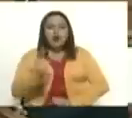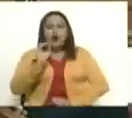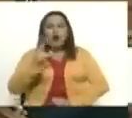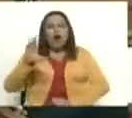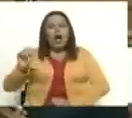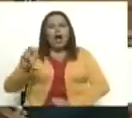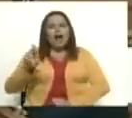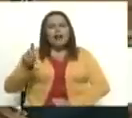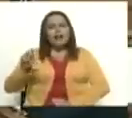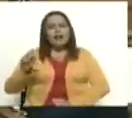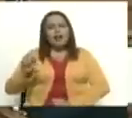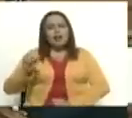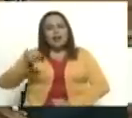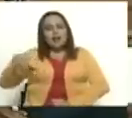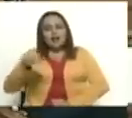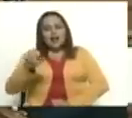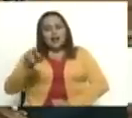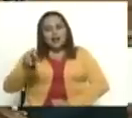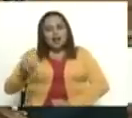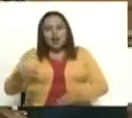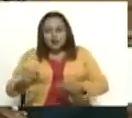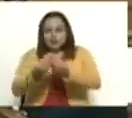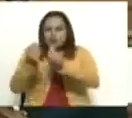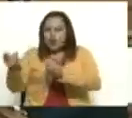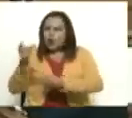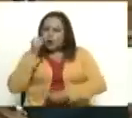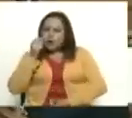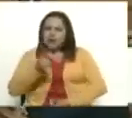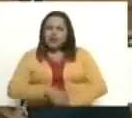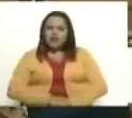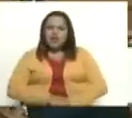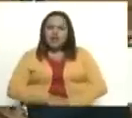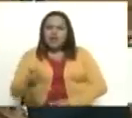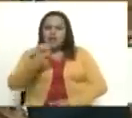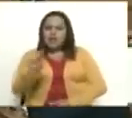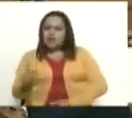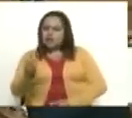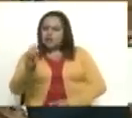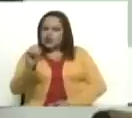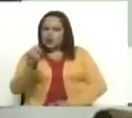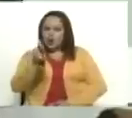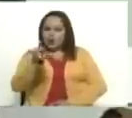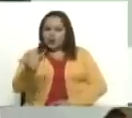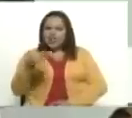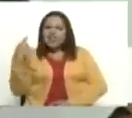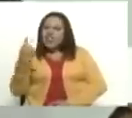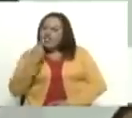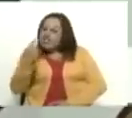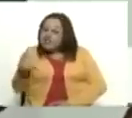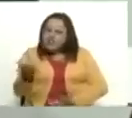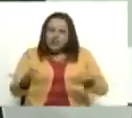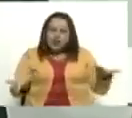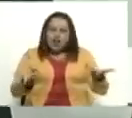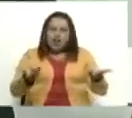Story? ¿Qué les decía Jimmy Story? ¿Qué órdenes les daba?